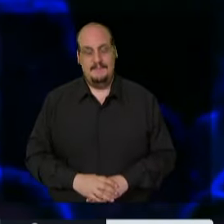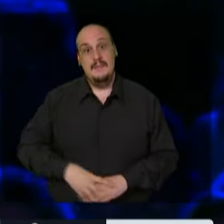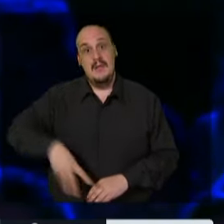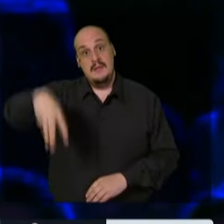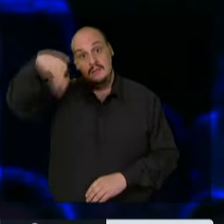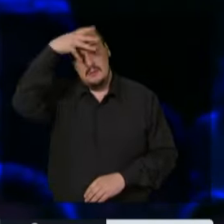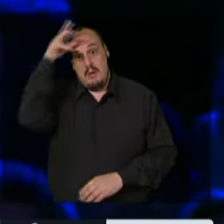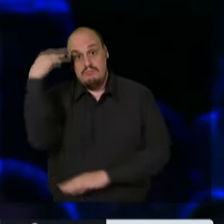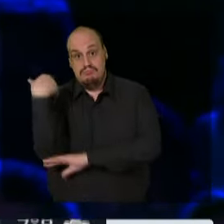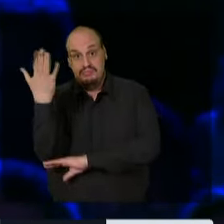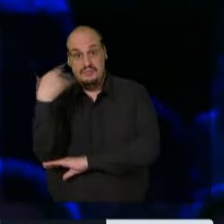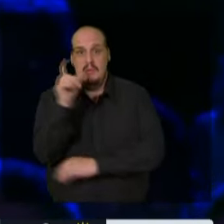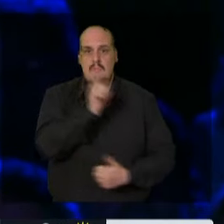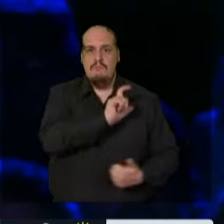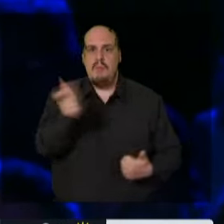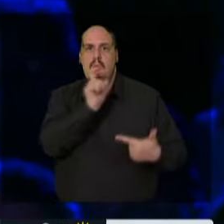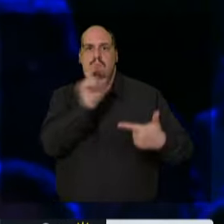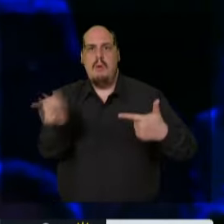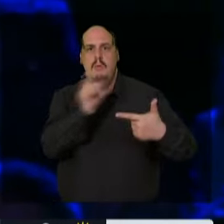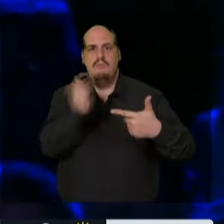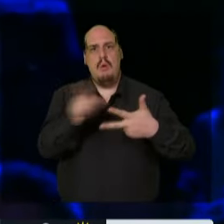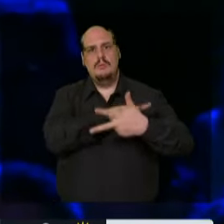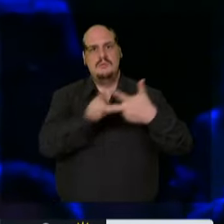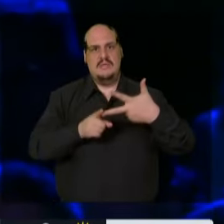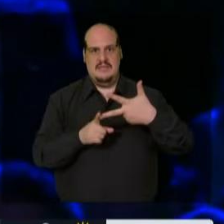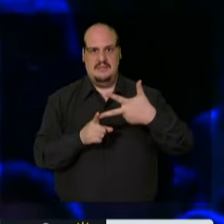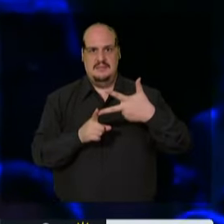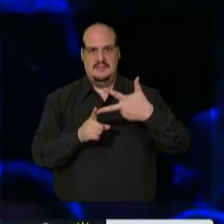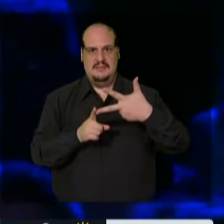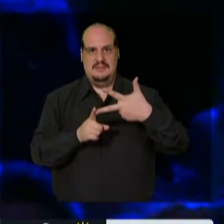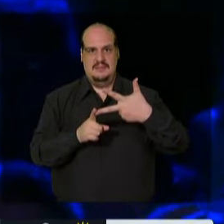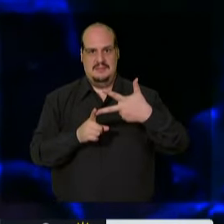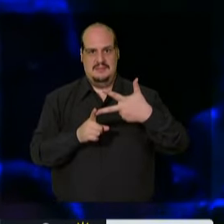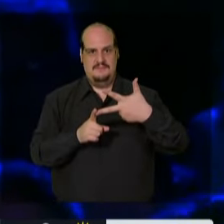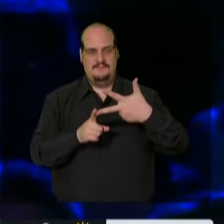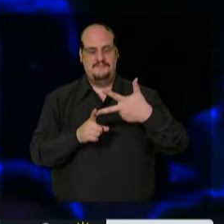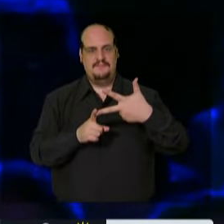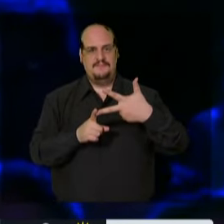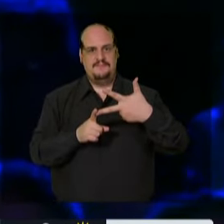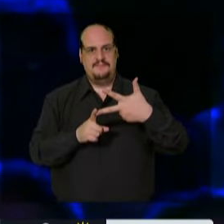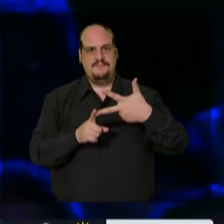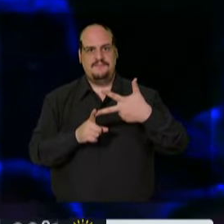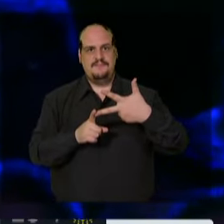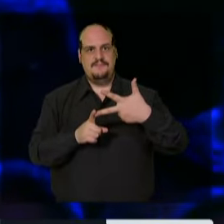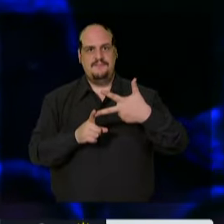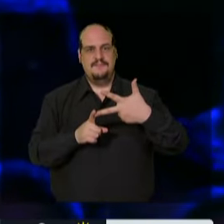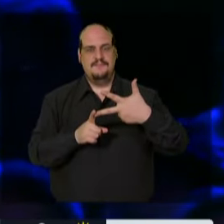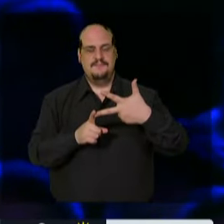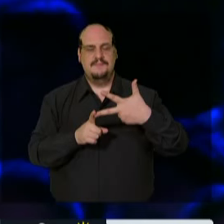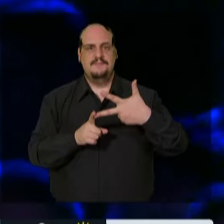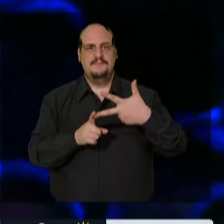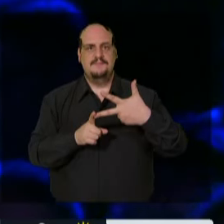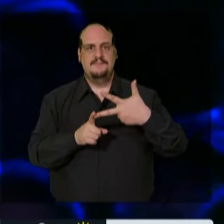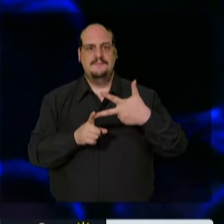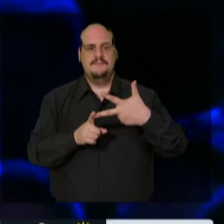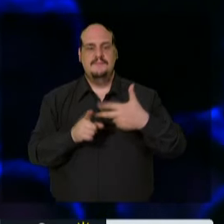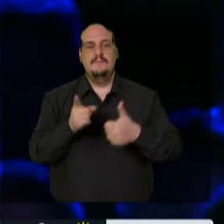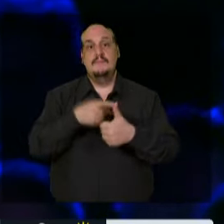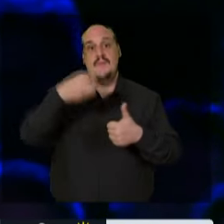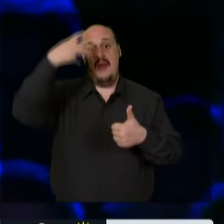3 solicitudes de derecho a réplica durante la exposición de Patricia Bullrich.